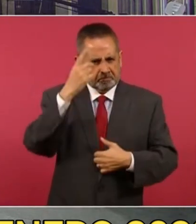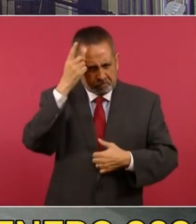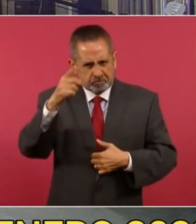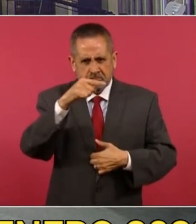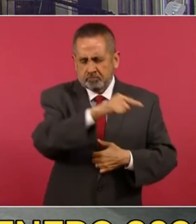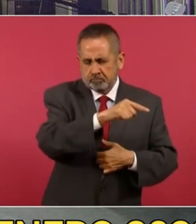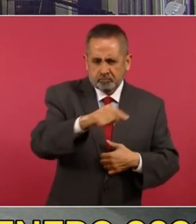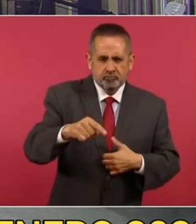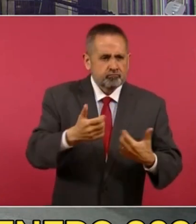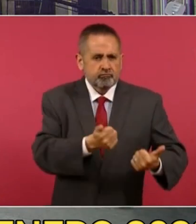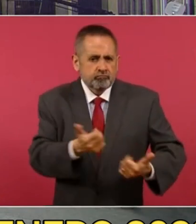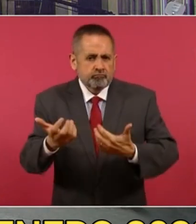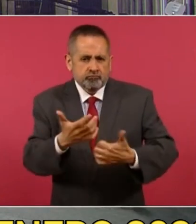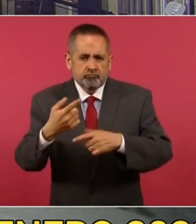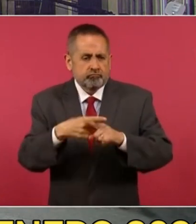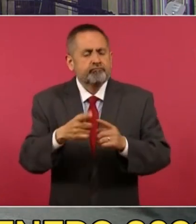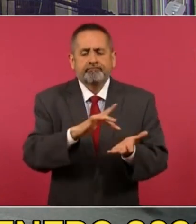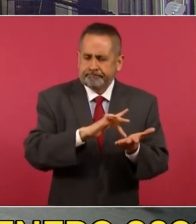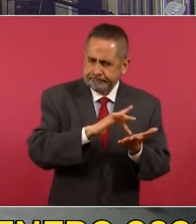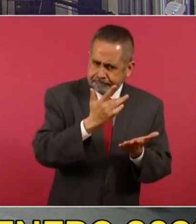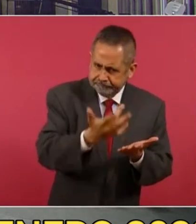los productores,